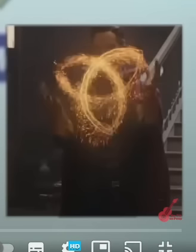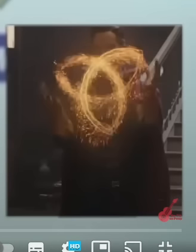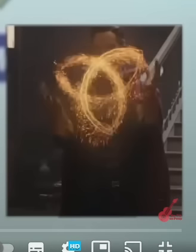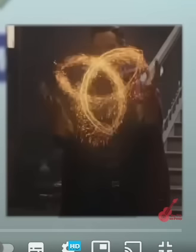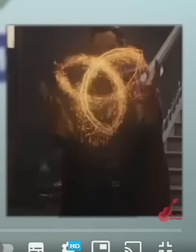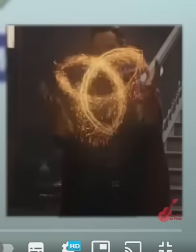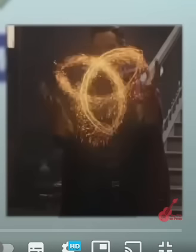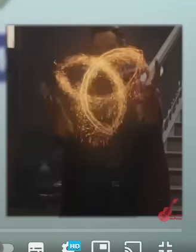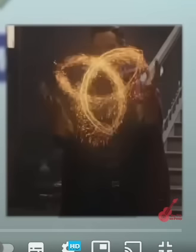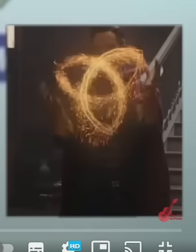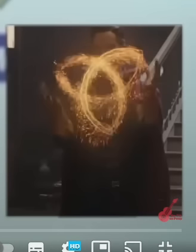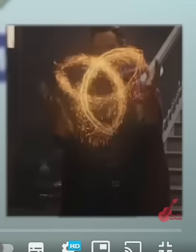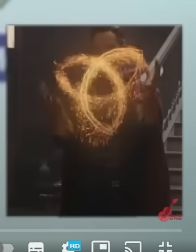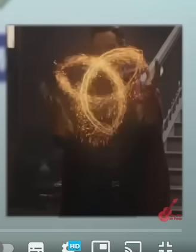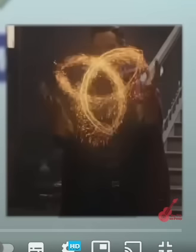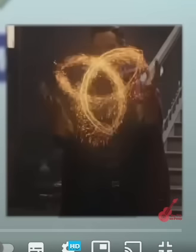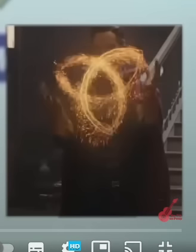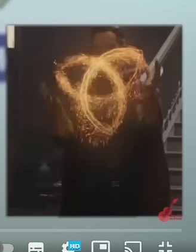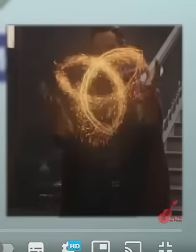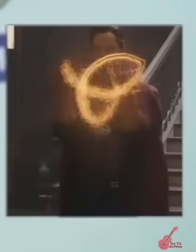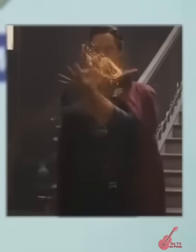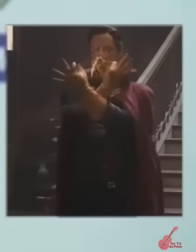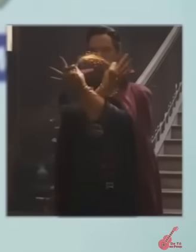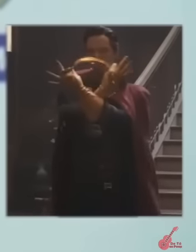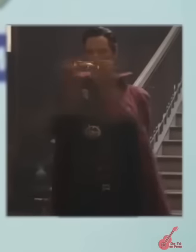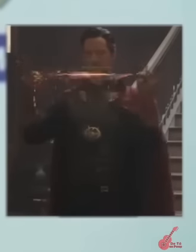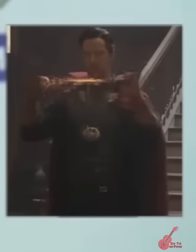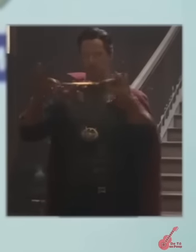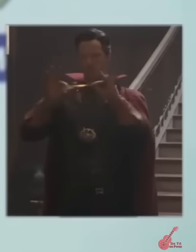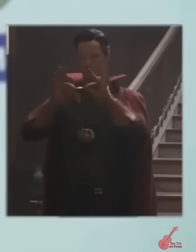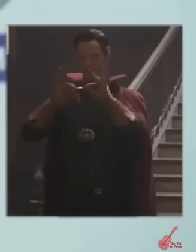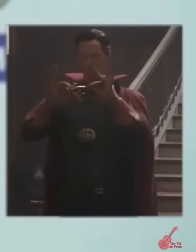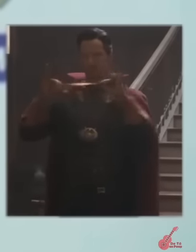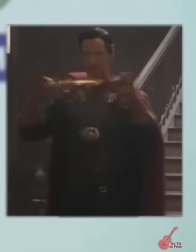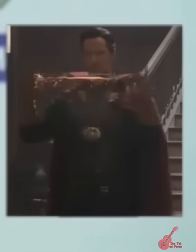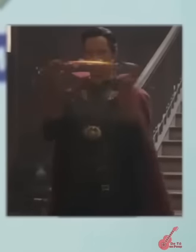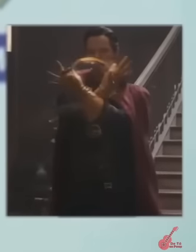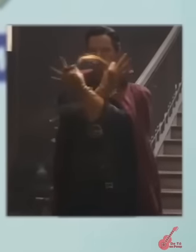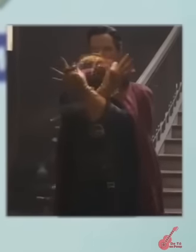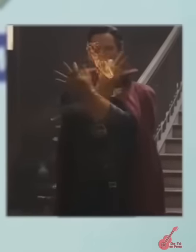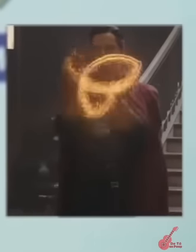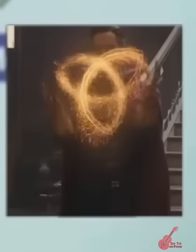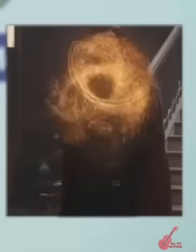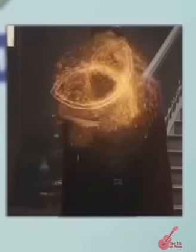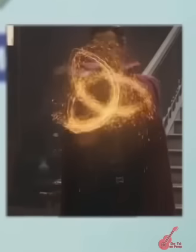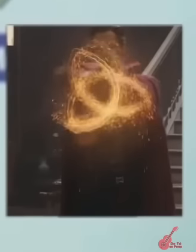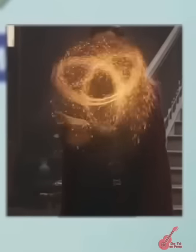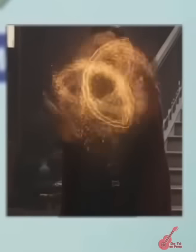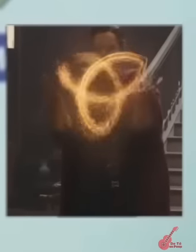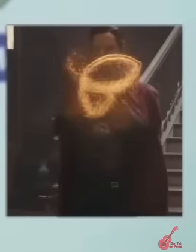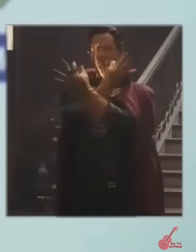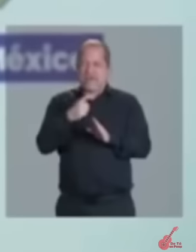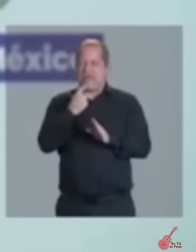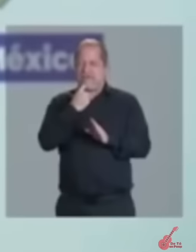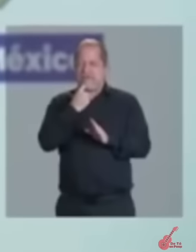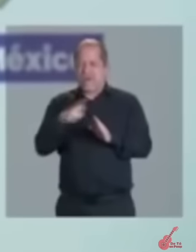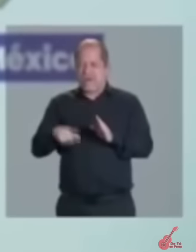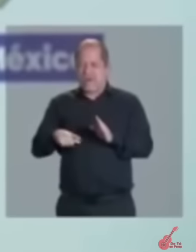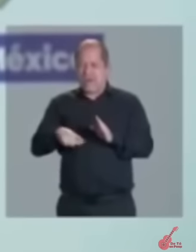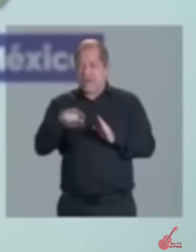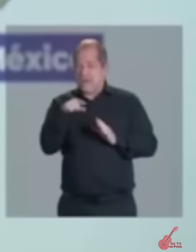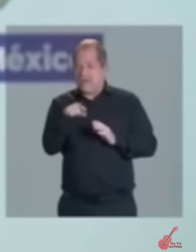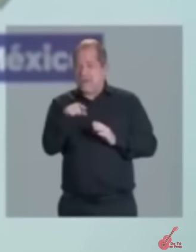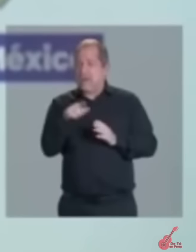Es que mira, hasta el tipo de señas siempre está haciendo algo y ni lo veo. Con el gobierno de Andrés Manuel López Obrador, ha habido aumento en